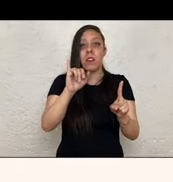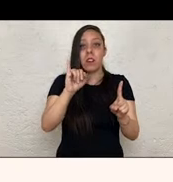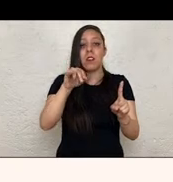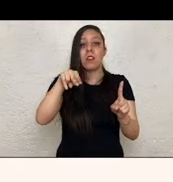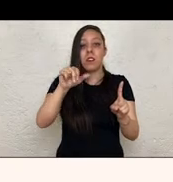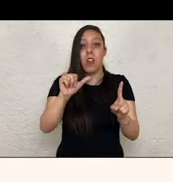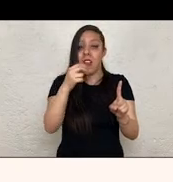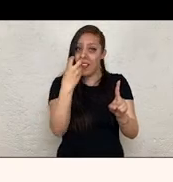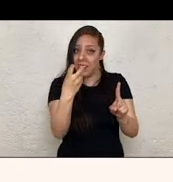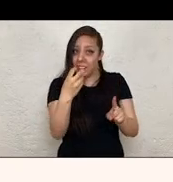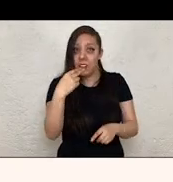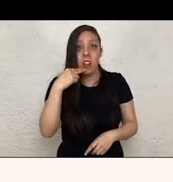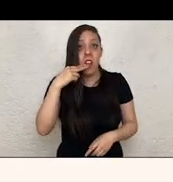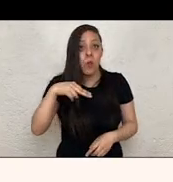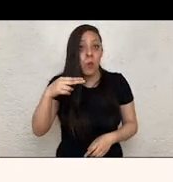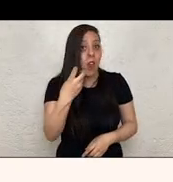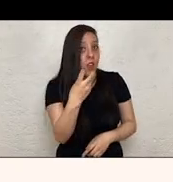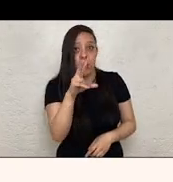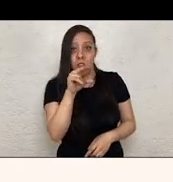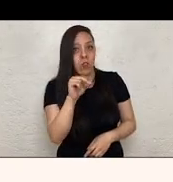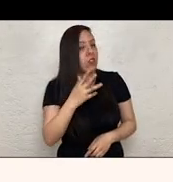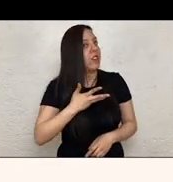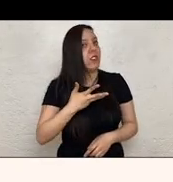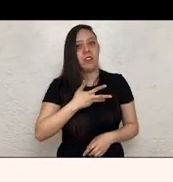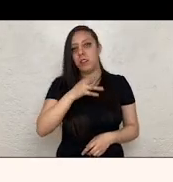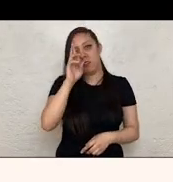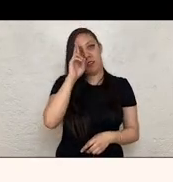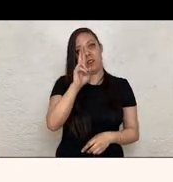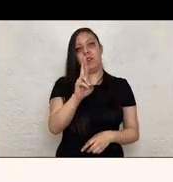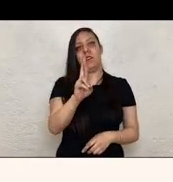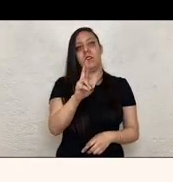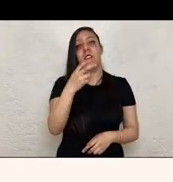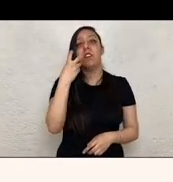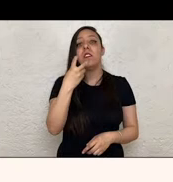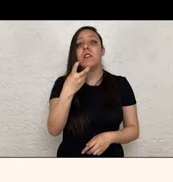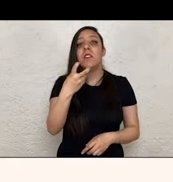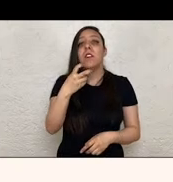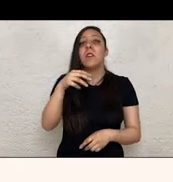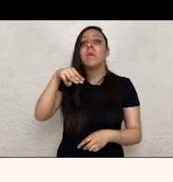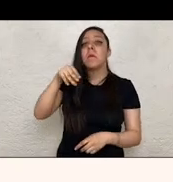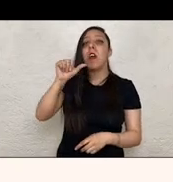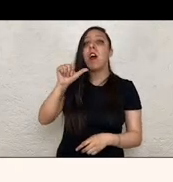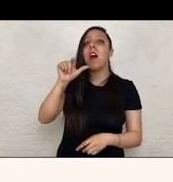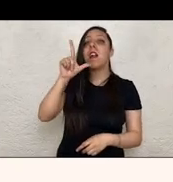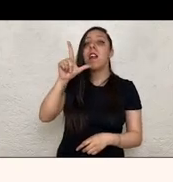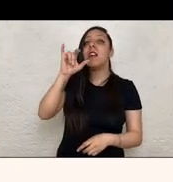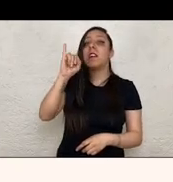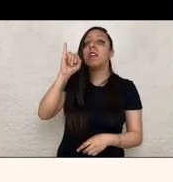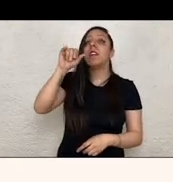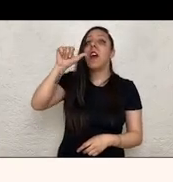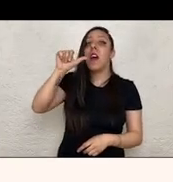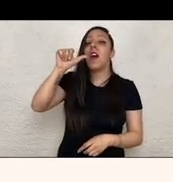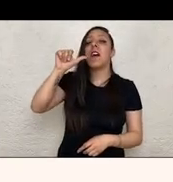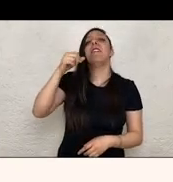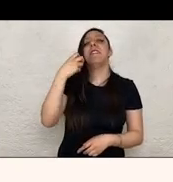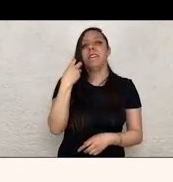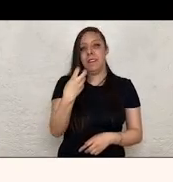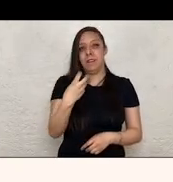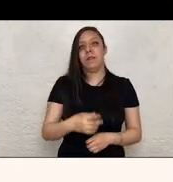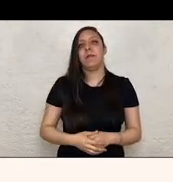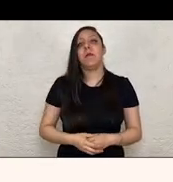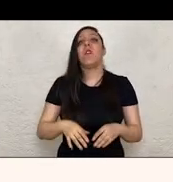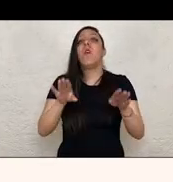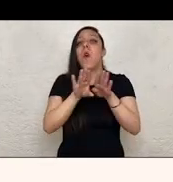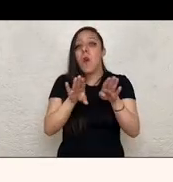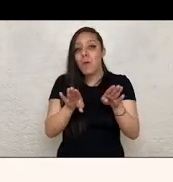ni tienen la R. Entonces escuchaban, oyeron, se diría, ¿verdad? Malina, y como término